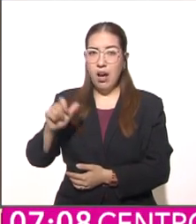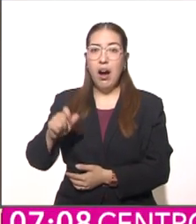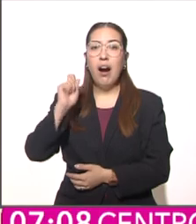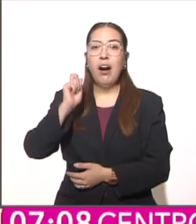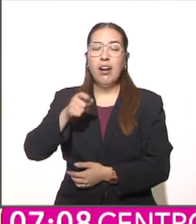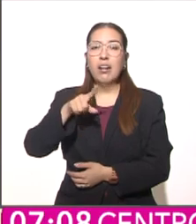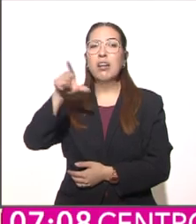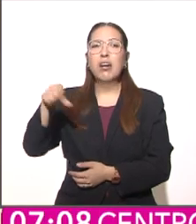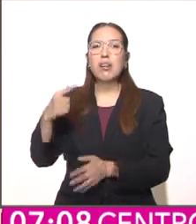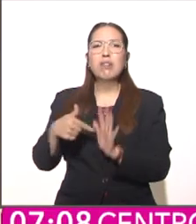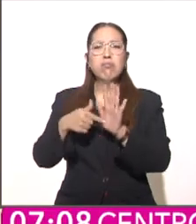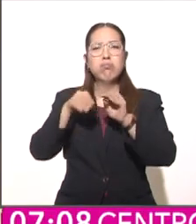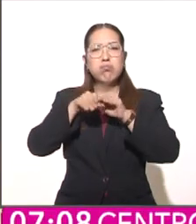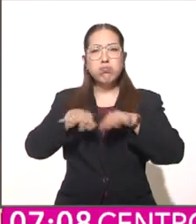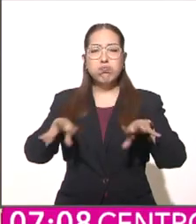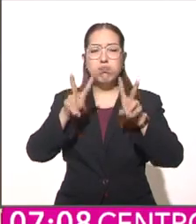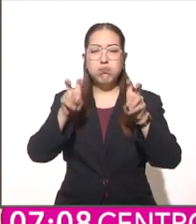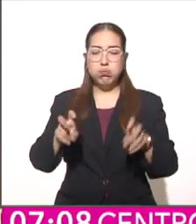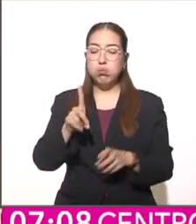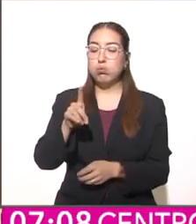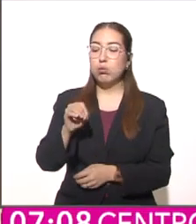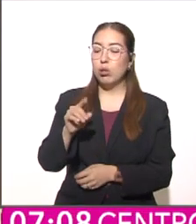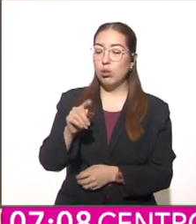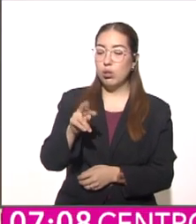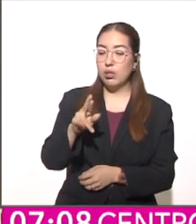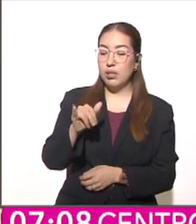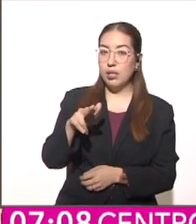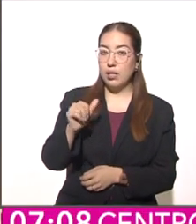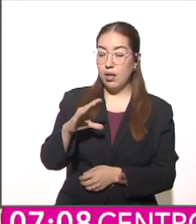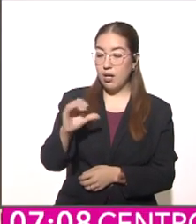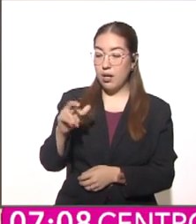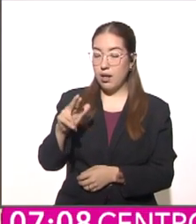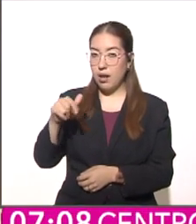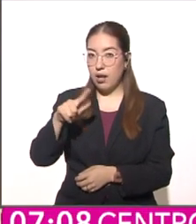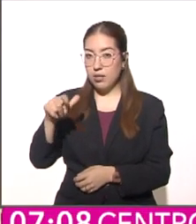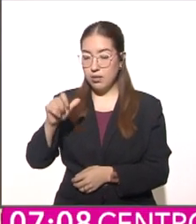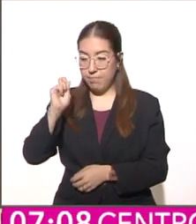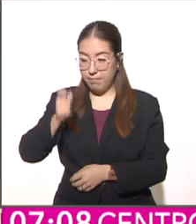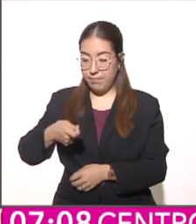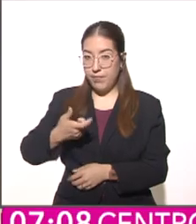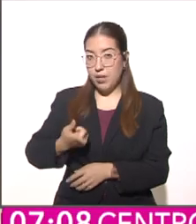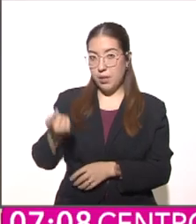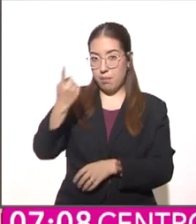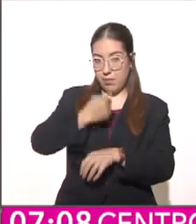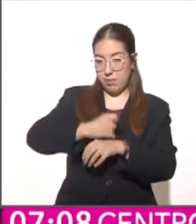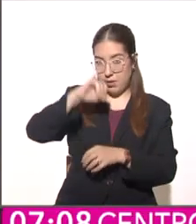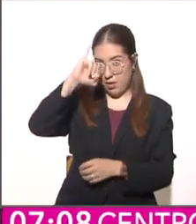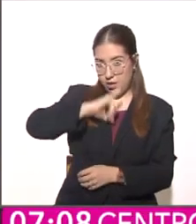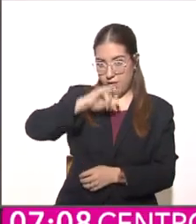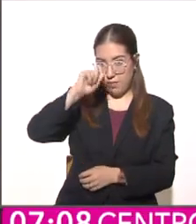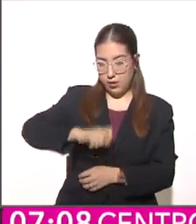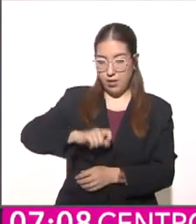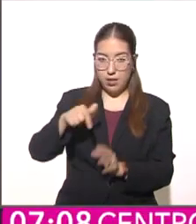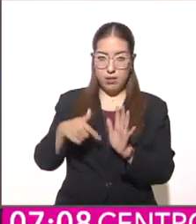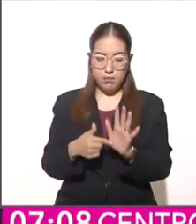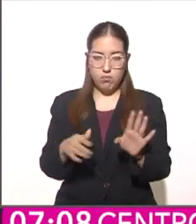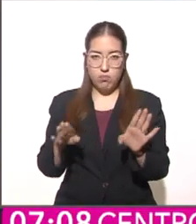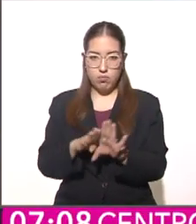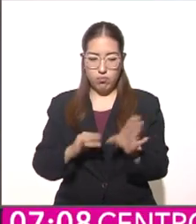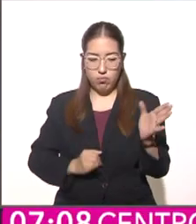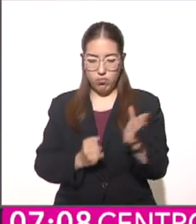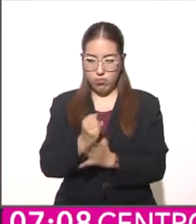publicó la Doctrina Carranza, que explicaba la política exterior del primer jefe, basada en la autodeterminación de